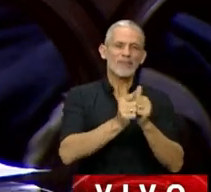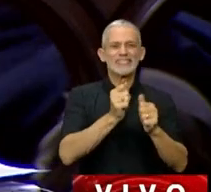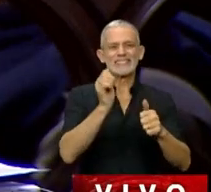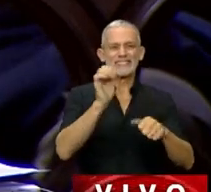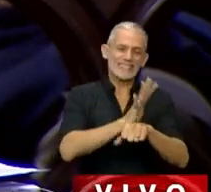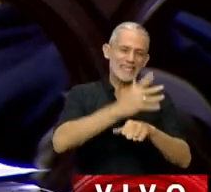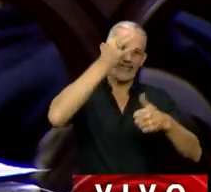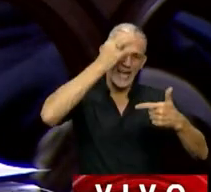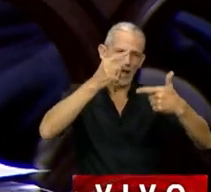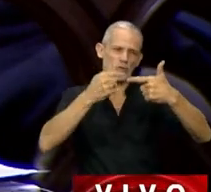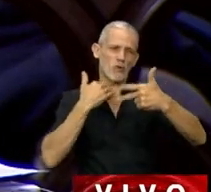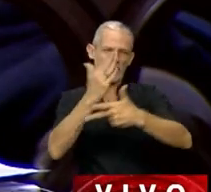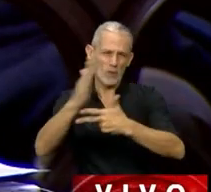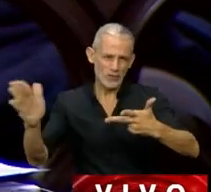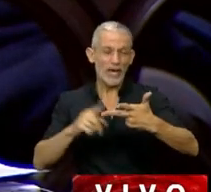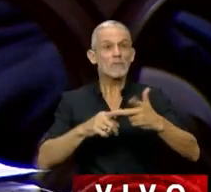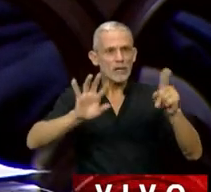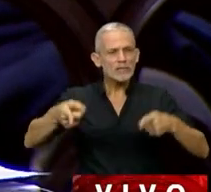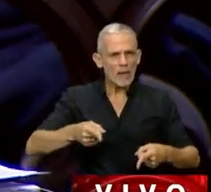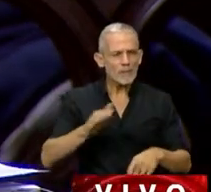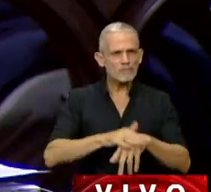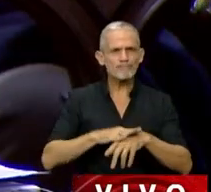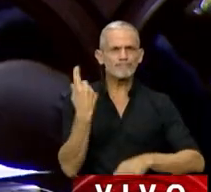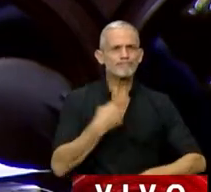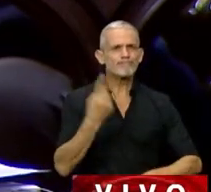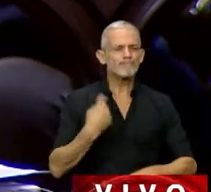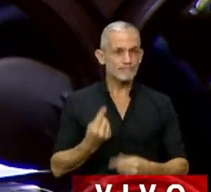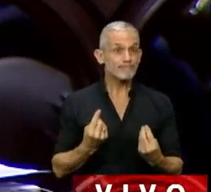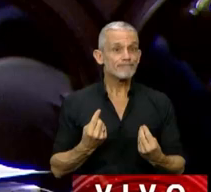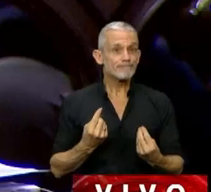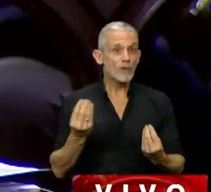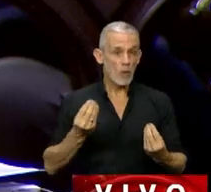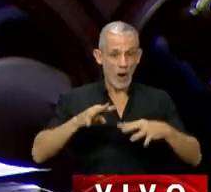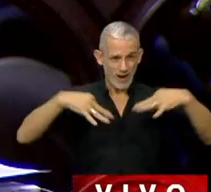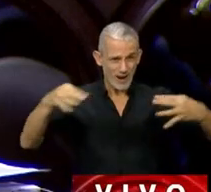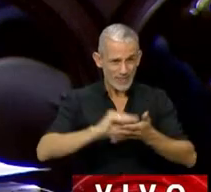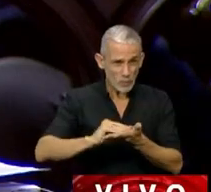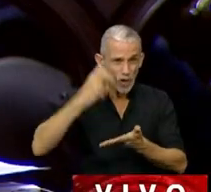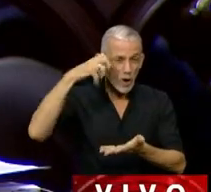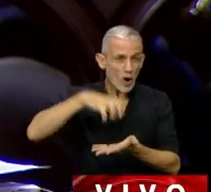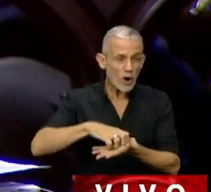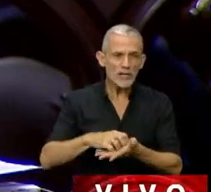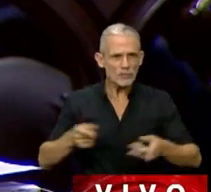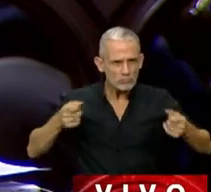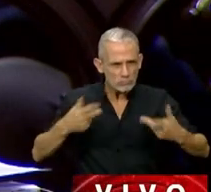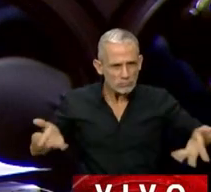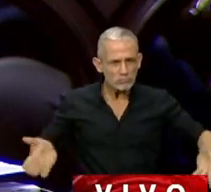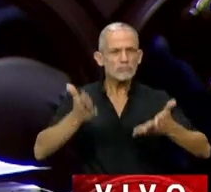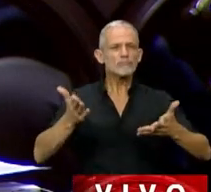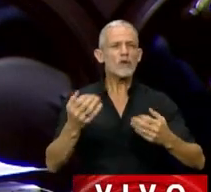de las instituciones culturales, pero también de nosotros y nosotras depende hoy poder